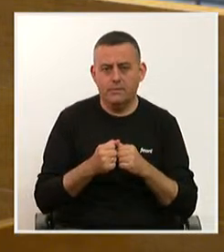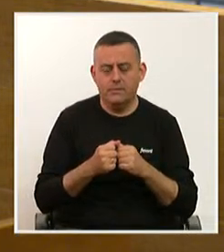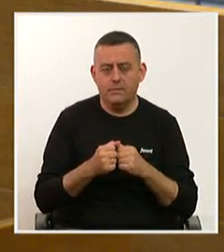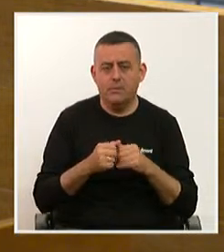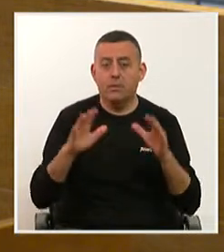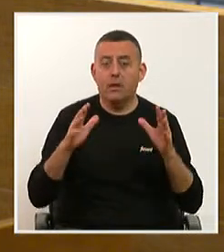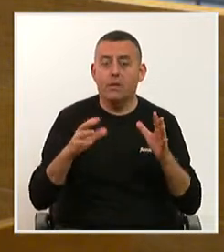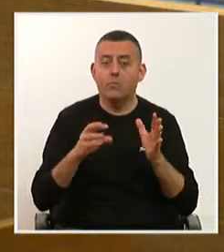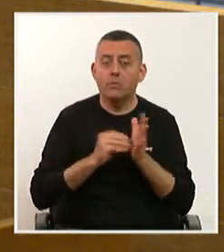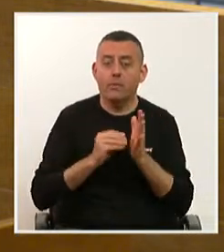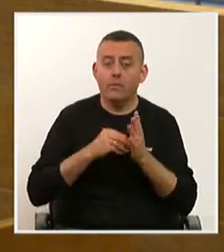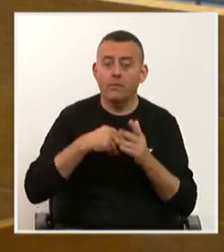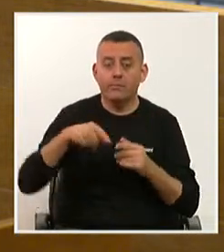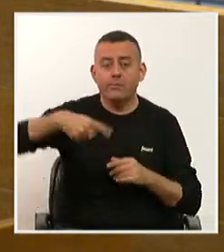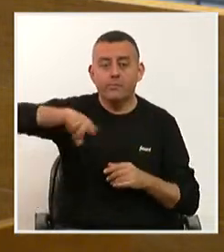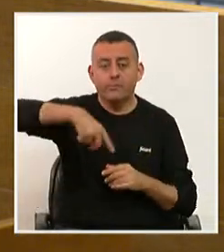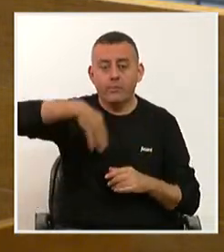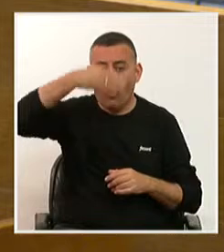aquí